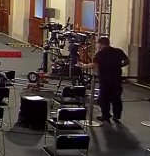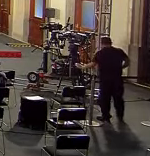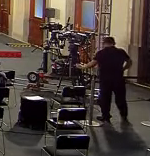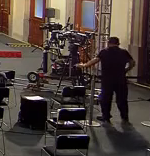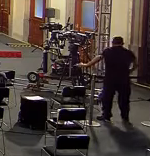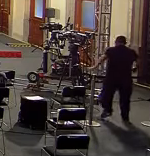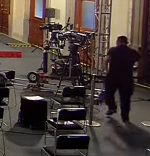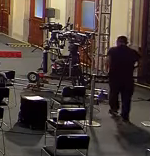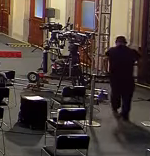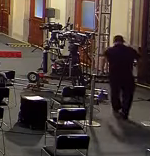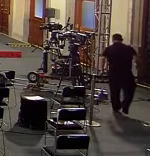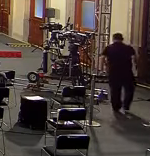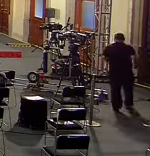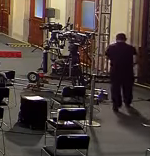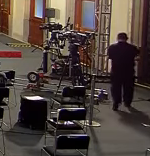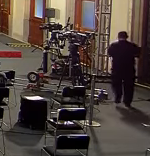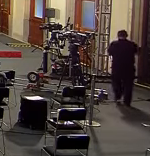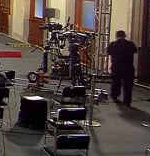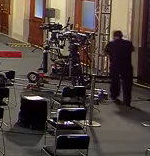entonces